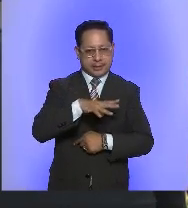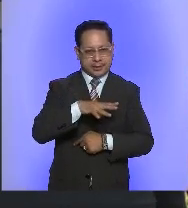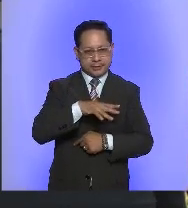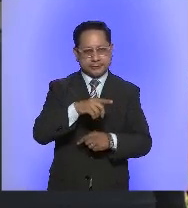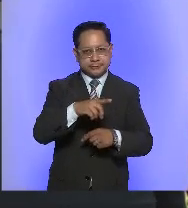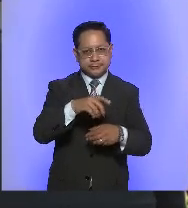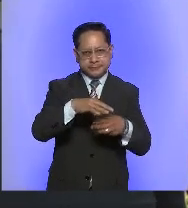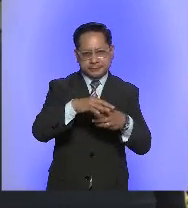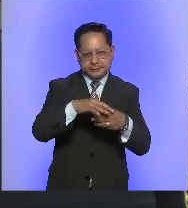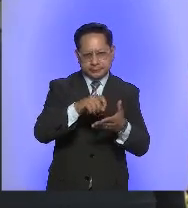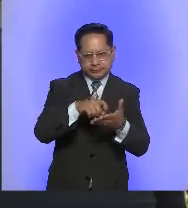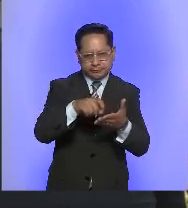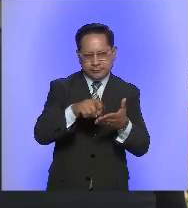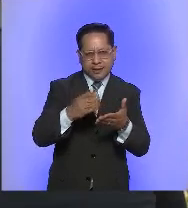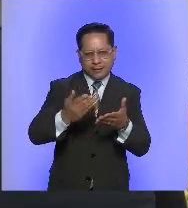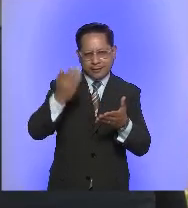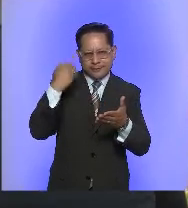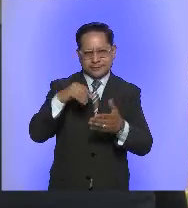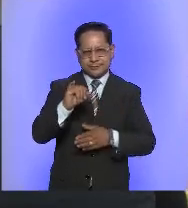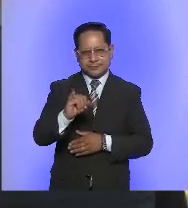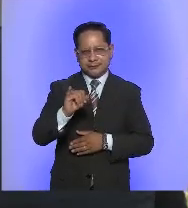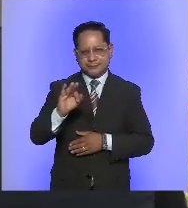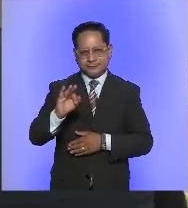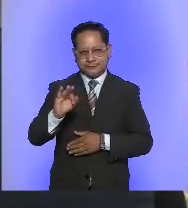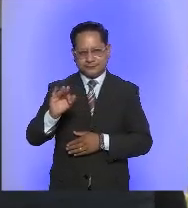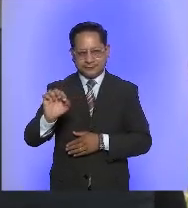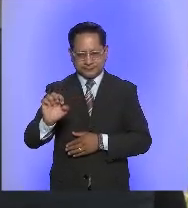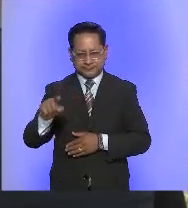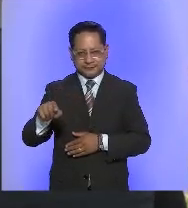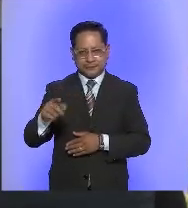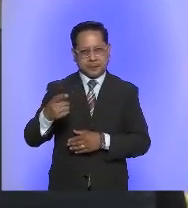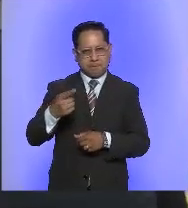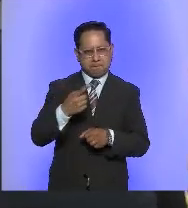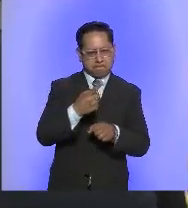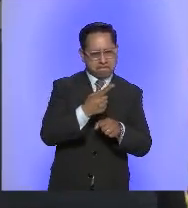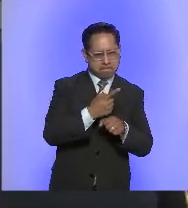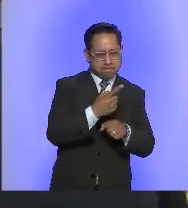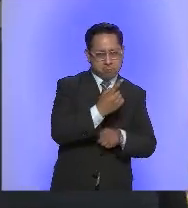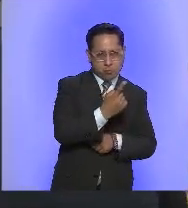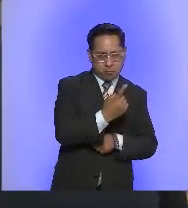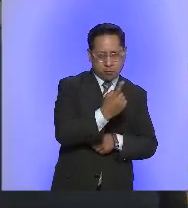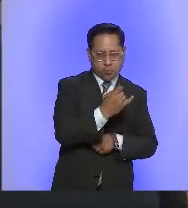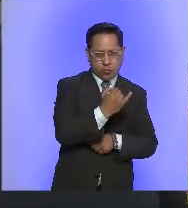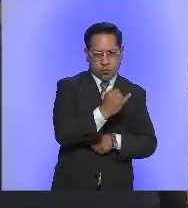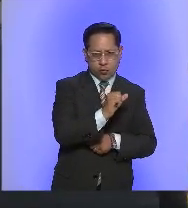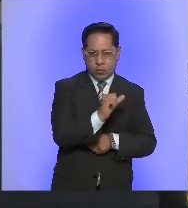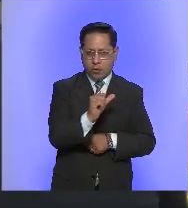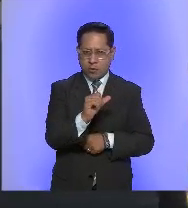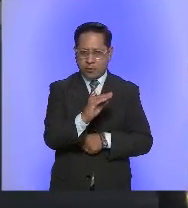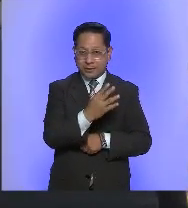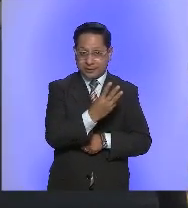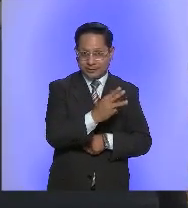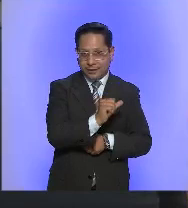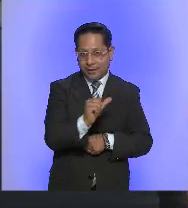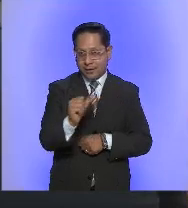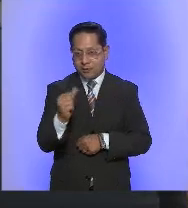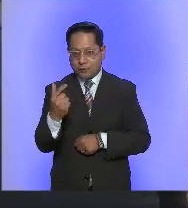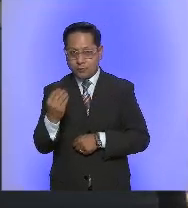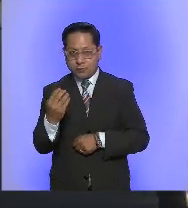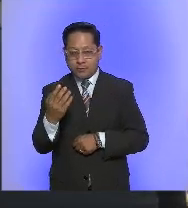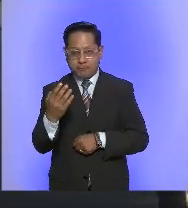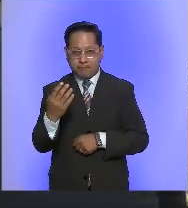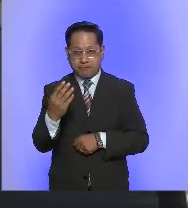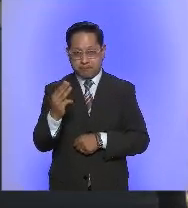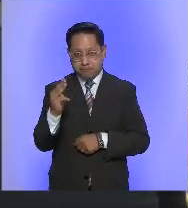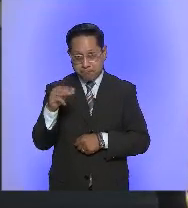Federal Electoral del 1 de junio del 93 al 9 de mayo del 2007, además de ser presidente de la